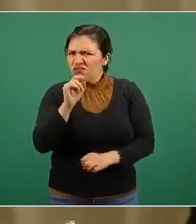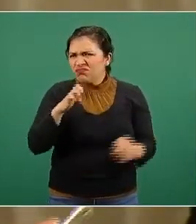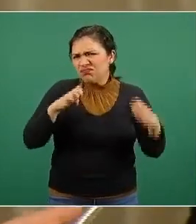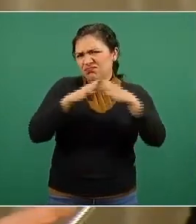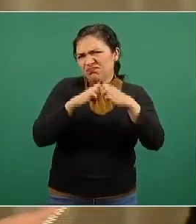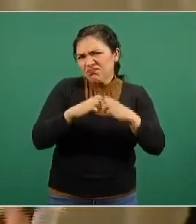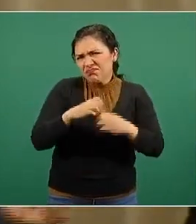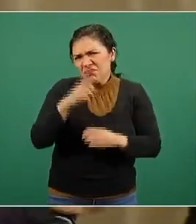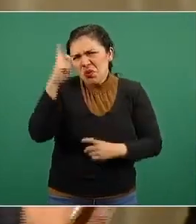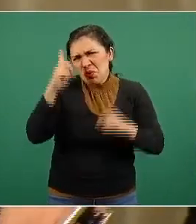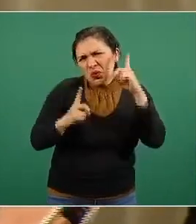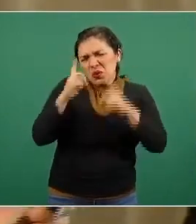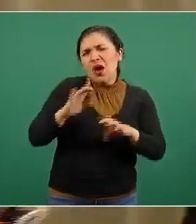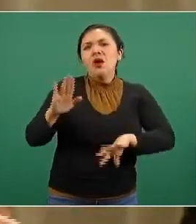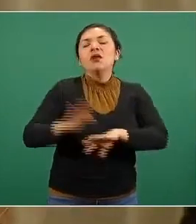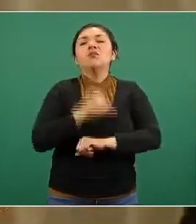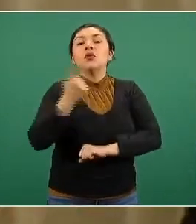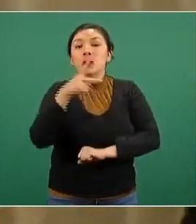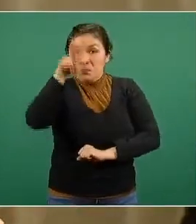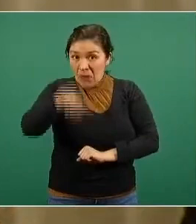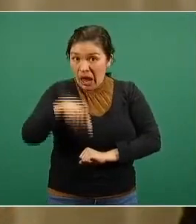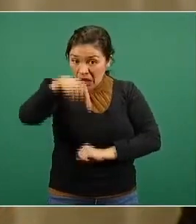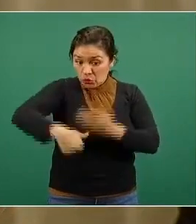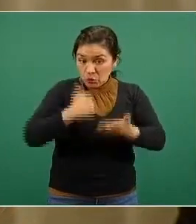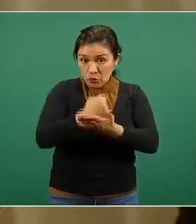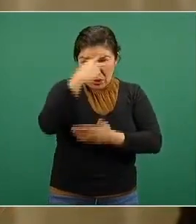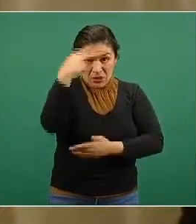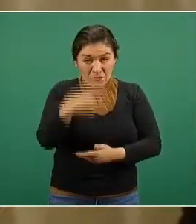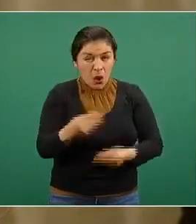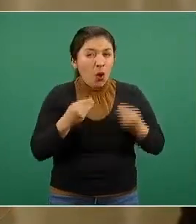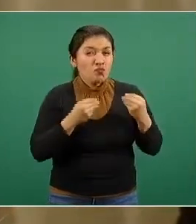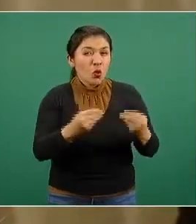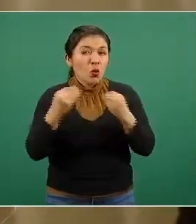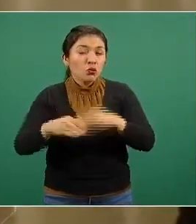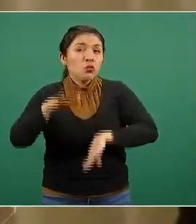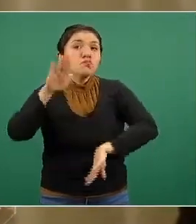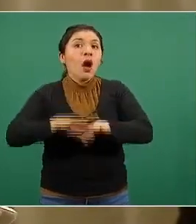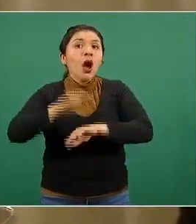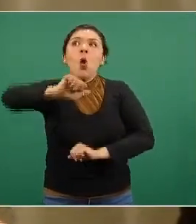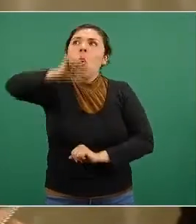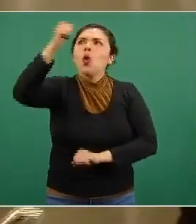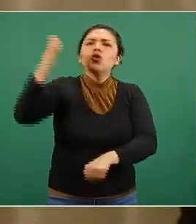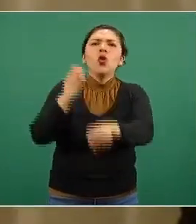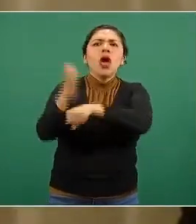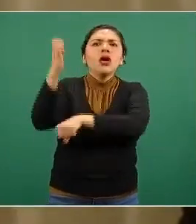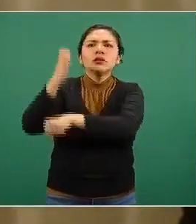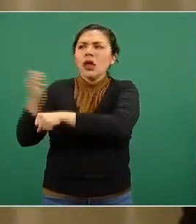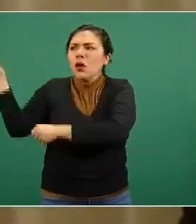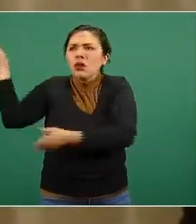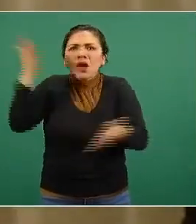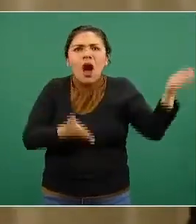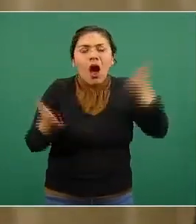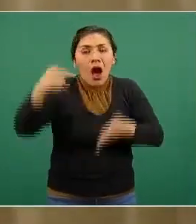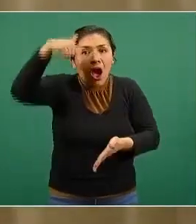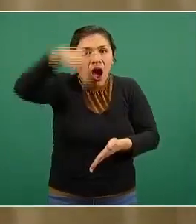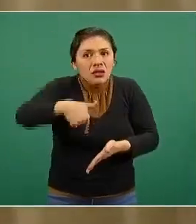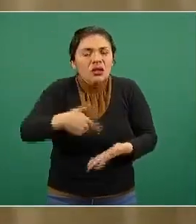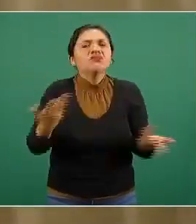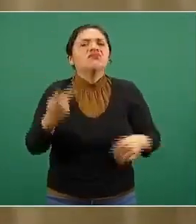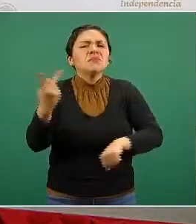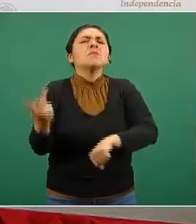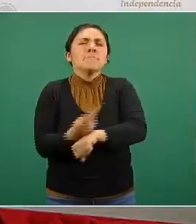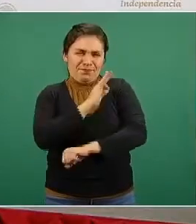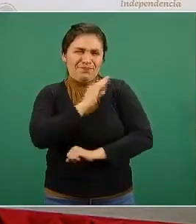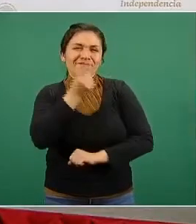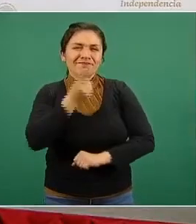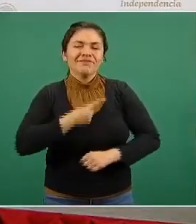el sentido de, realmente la Ciudad de México está absorbiendo la carga de otros estados. Sí nos gustaría que nos pudiera explicar sobre ese asunto.